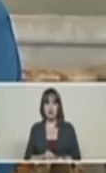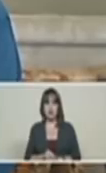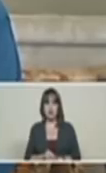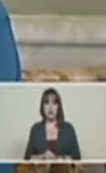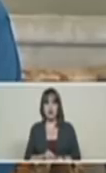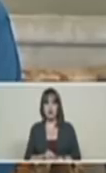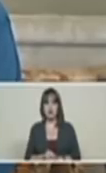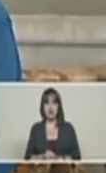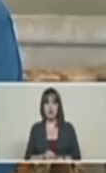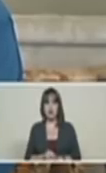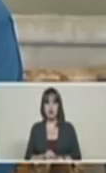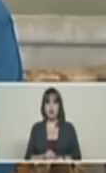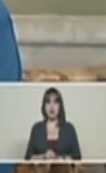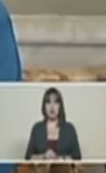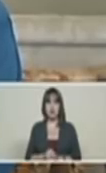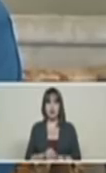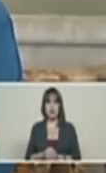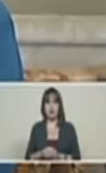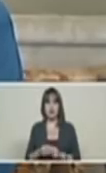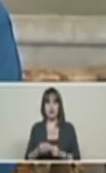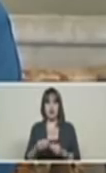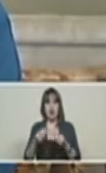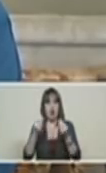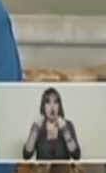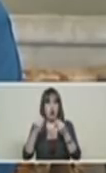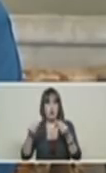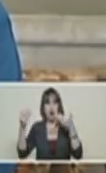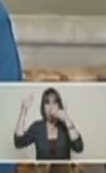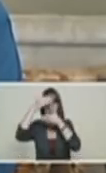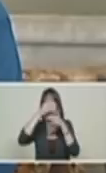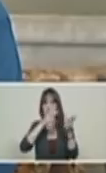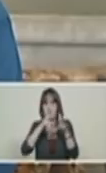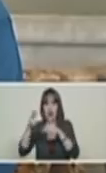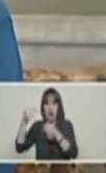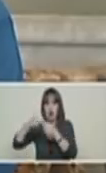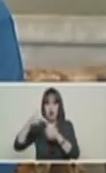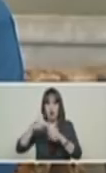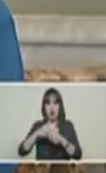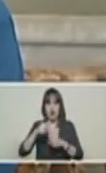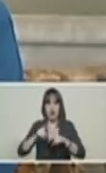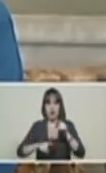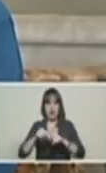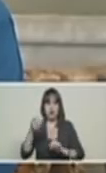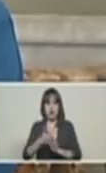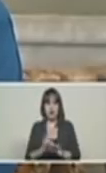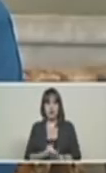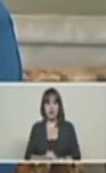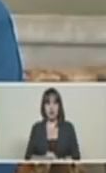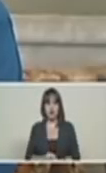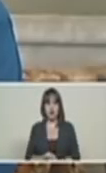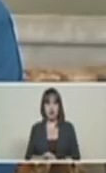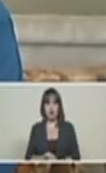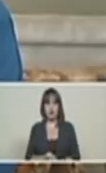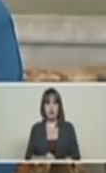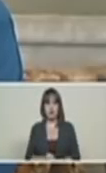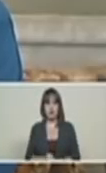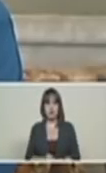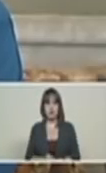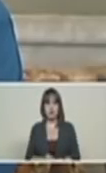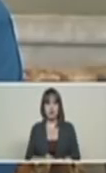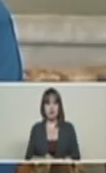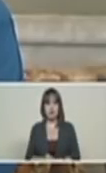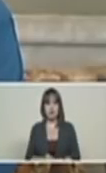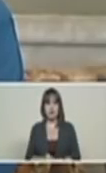para que tiemblen las mafias. El camión, ¿cómo es que llaman? La gandola de gasolina va a salir